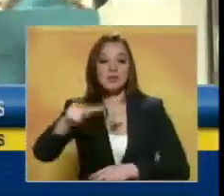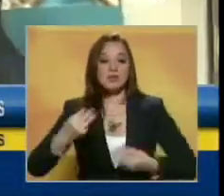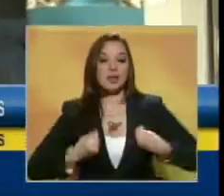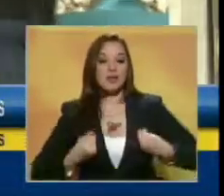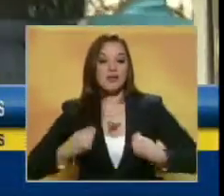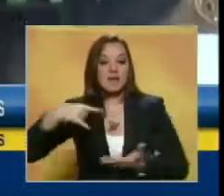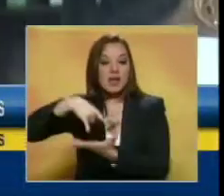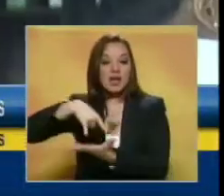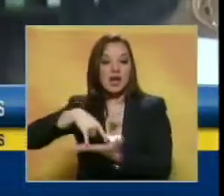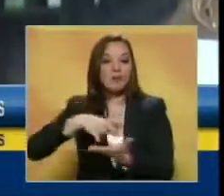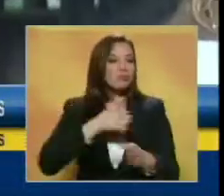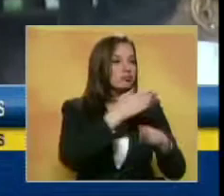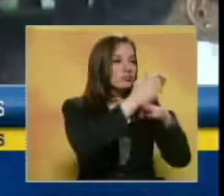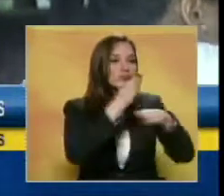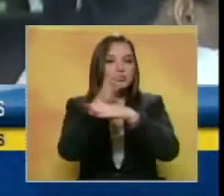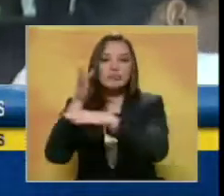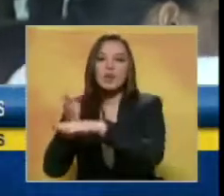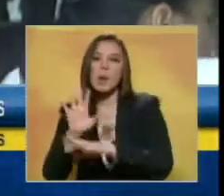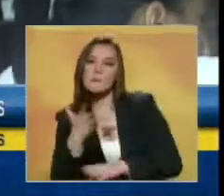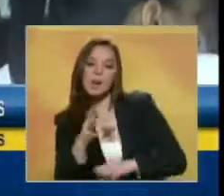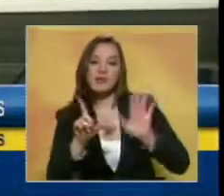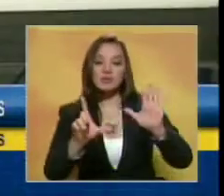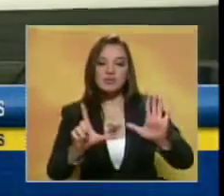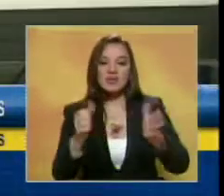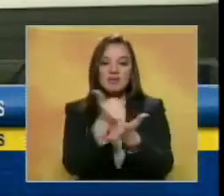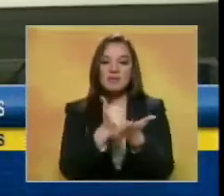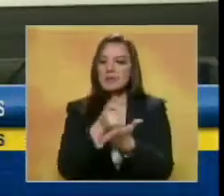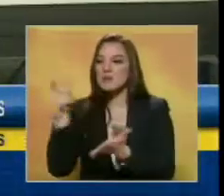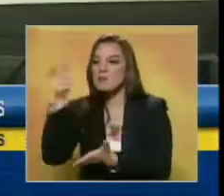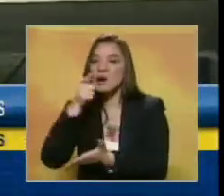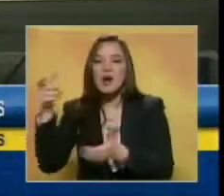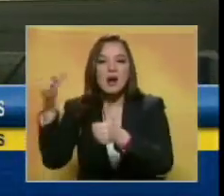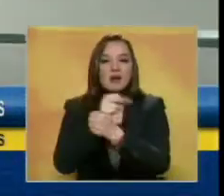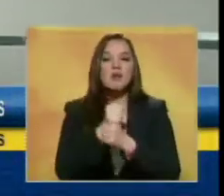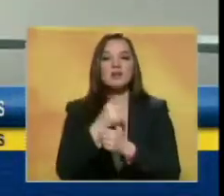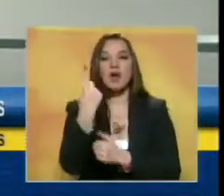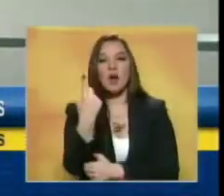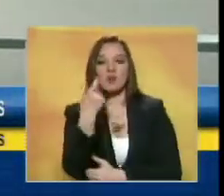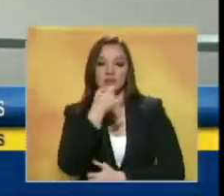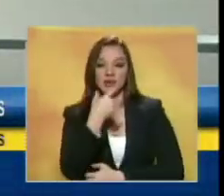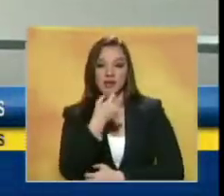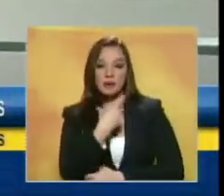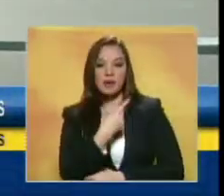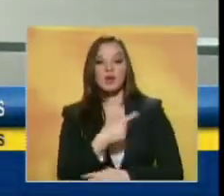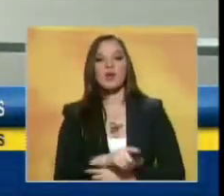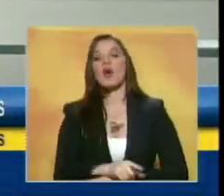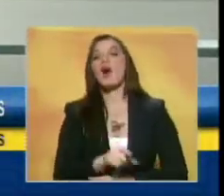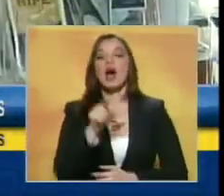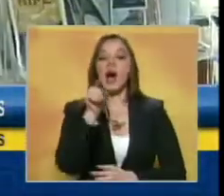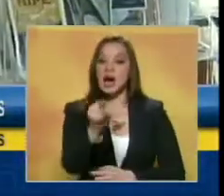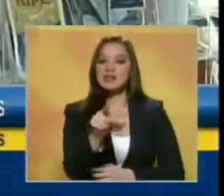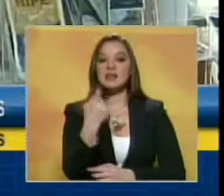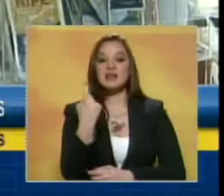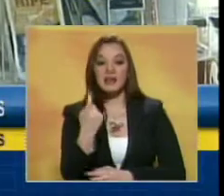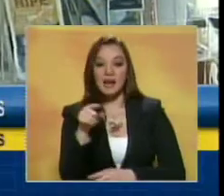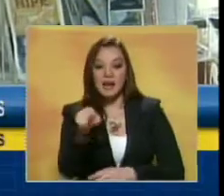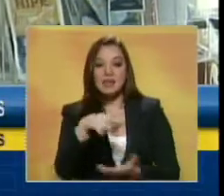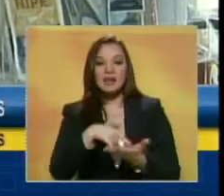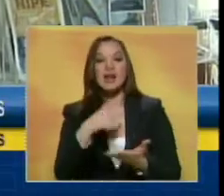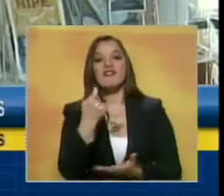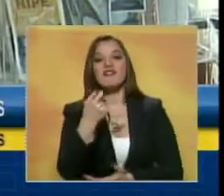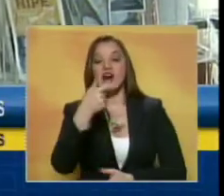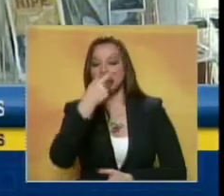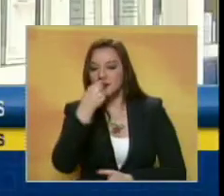deben recorrer en promedio 7 farmacias para ubicar con algo de suerte algún medicamento. En la entidad faltan desde